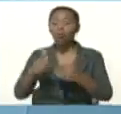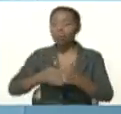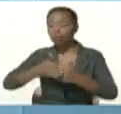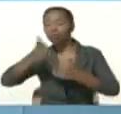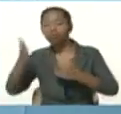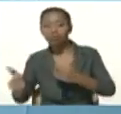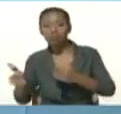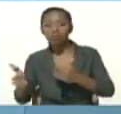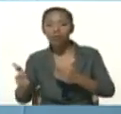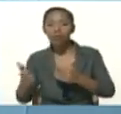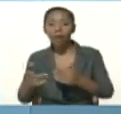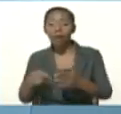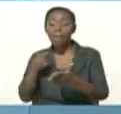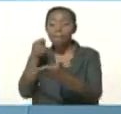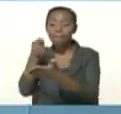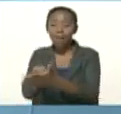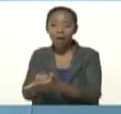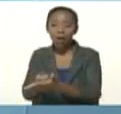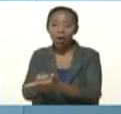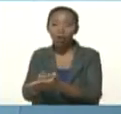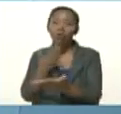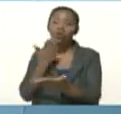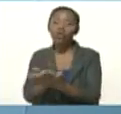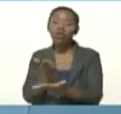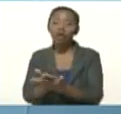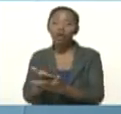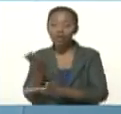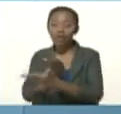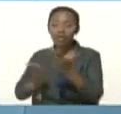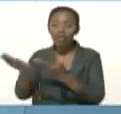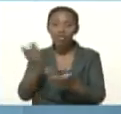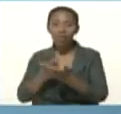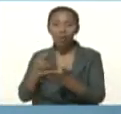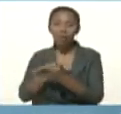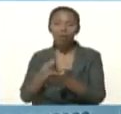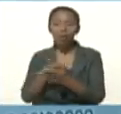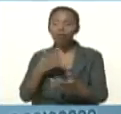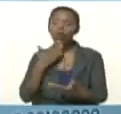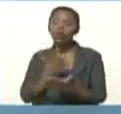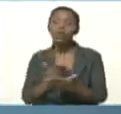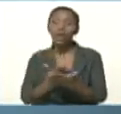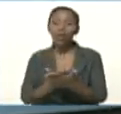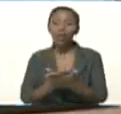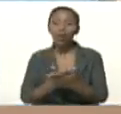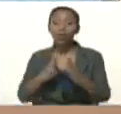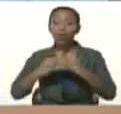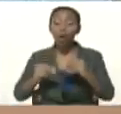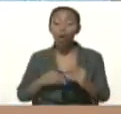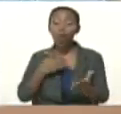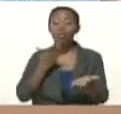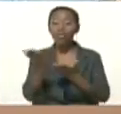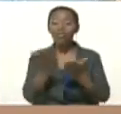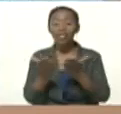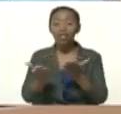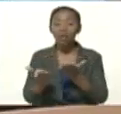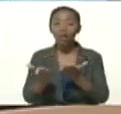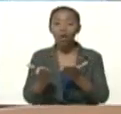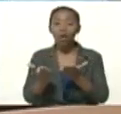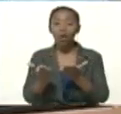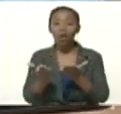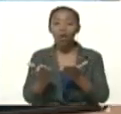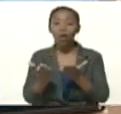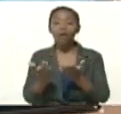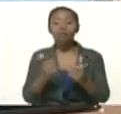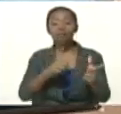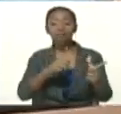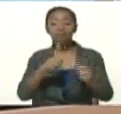realiza el pago solicitado del servicio que va a prestar. Todos los servicios están previstos que se